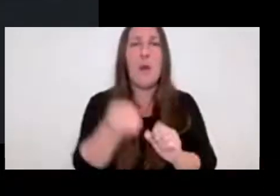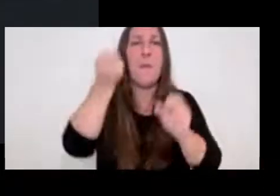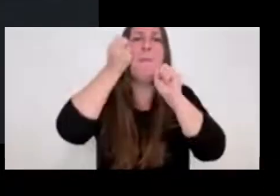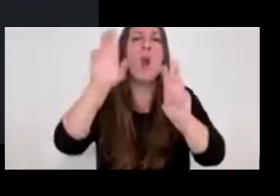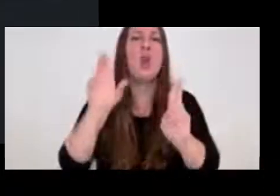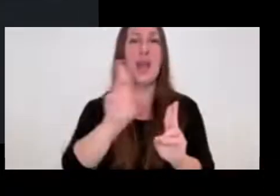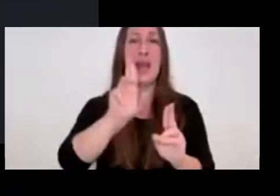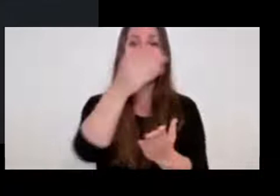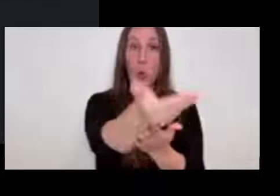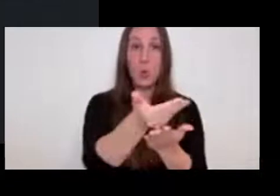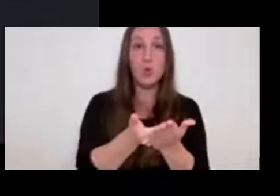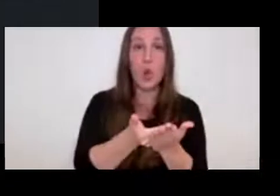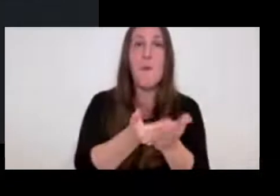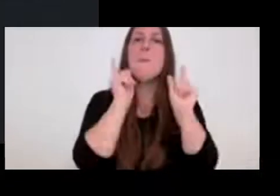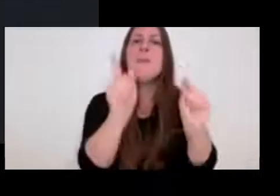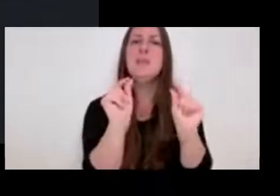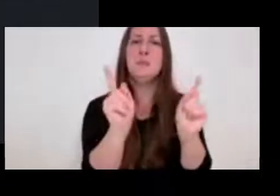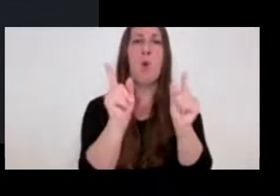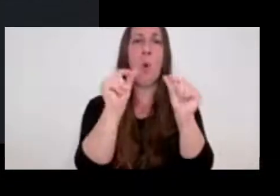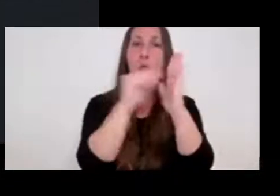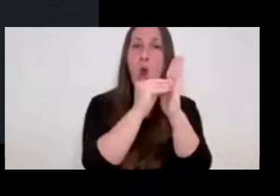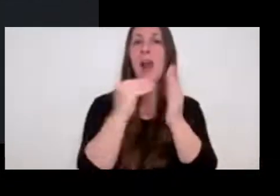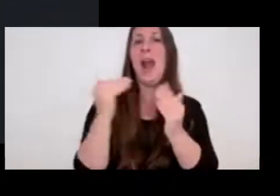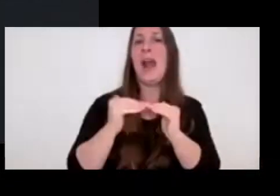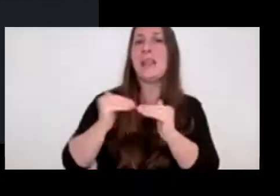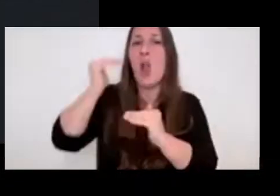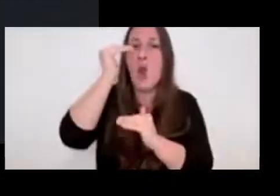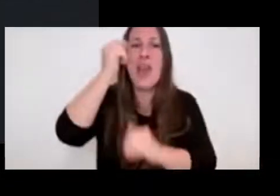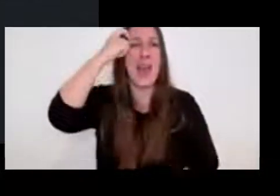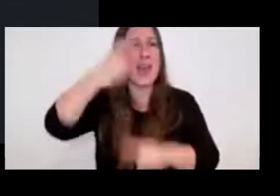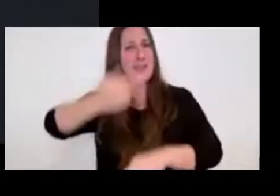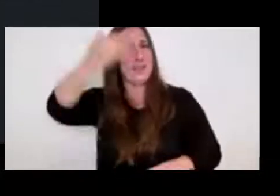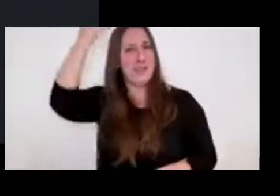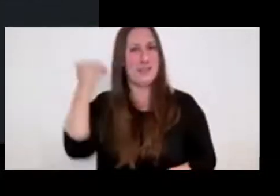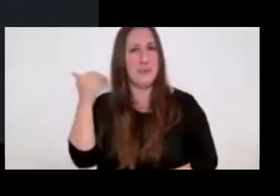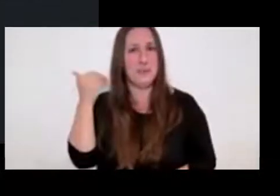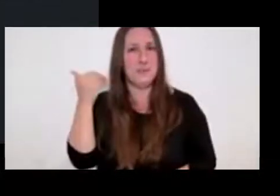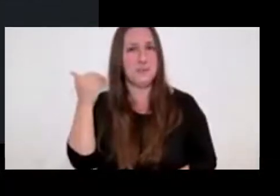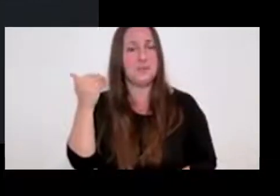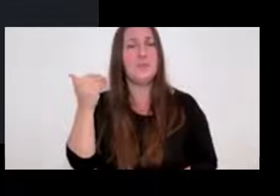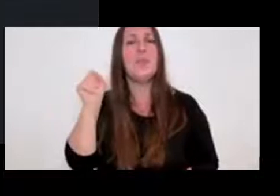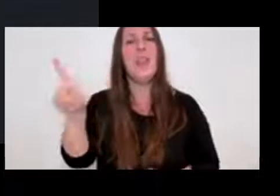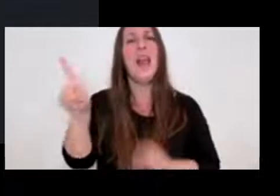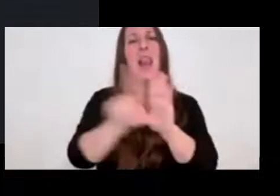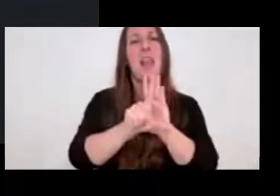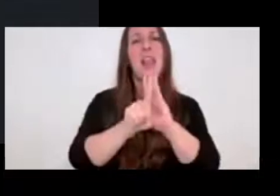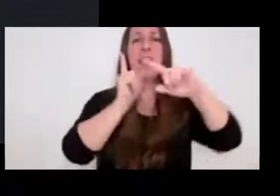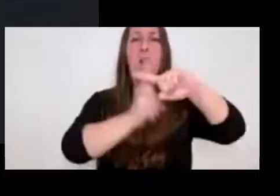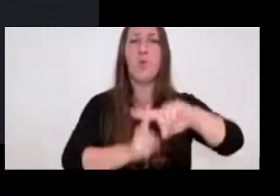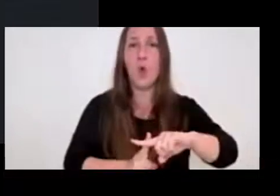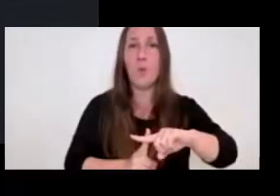resolución sigue con los valores, con las categorías que rigieron antes del cambio que hubo en la ley de autónomos con la